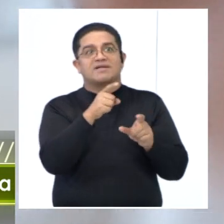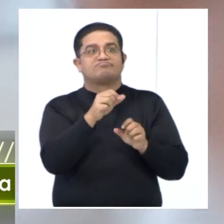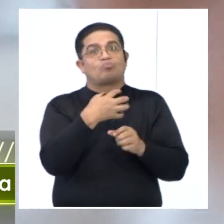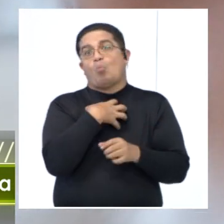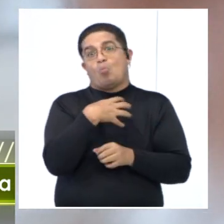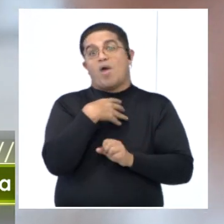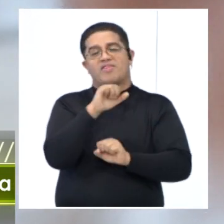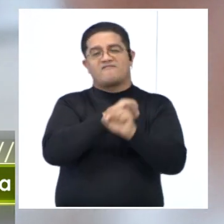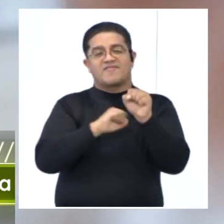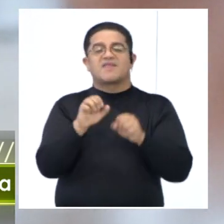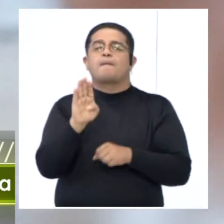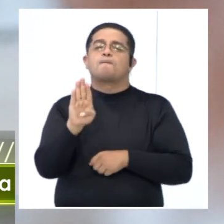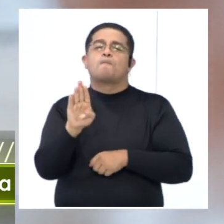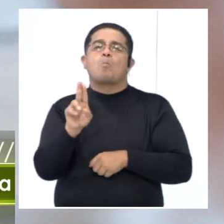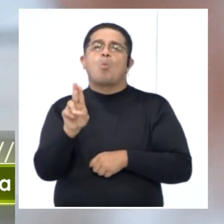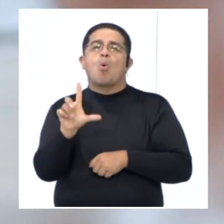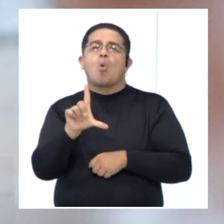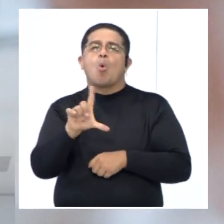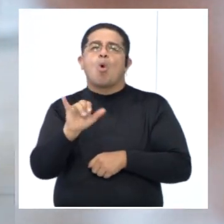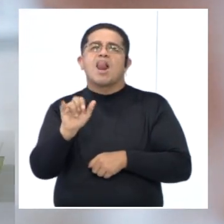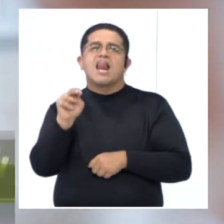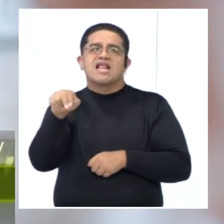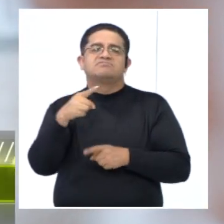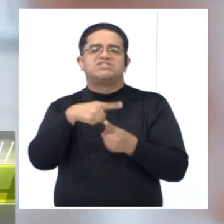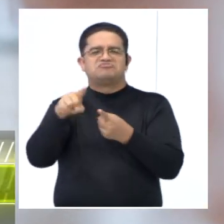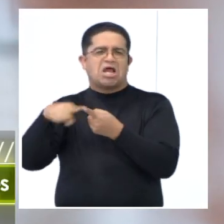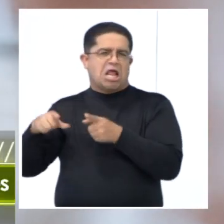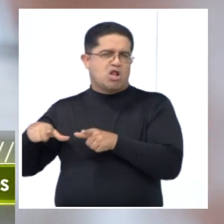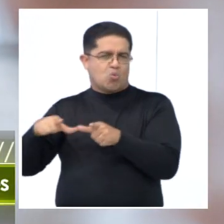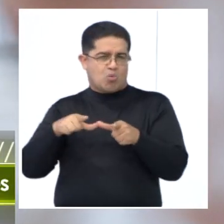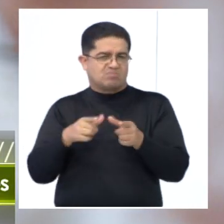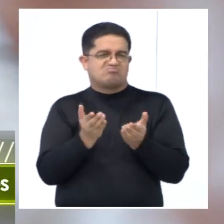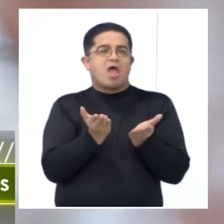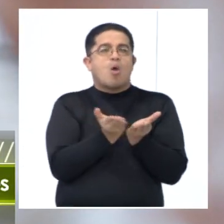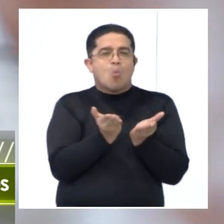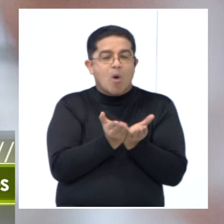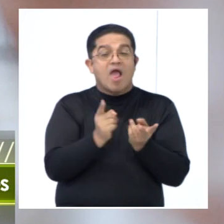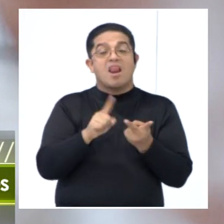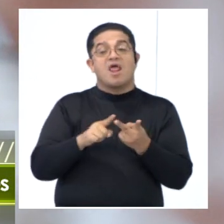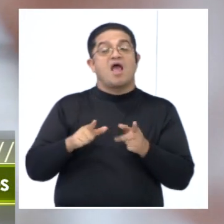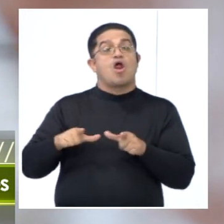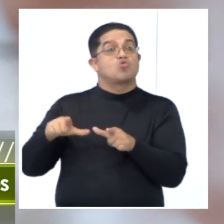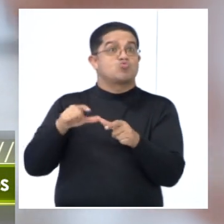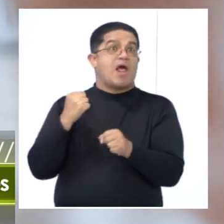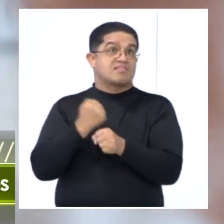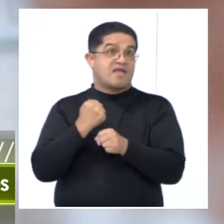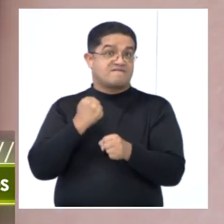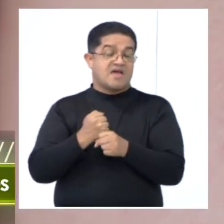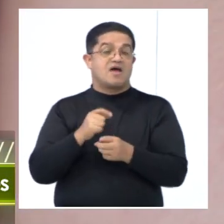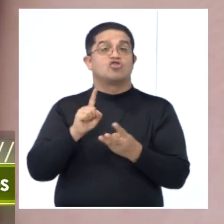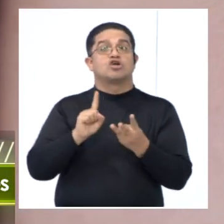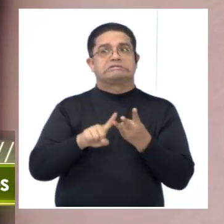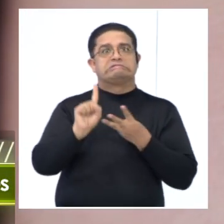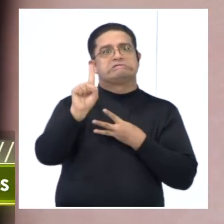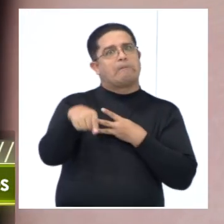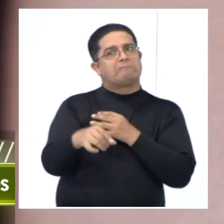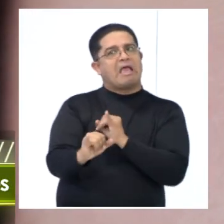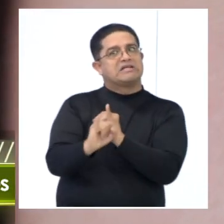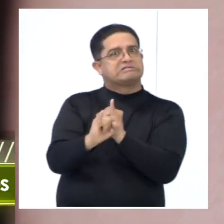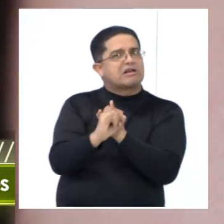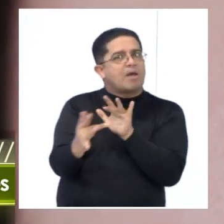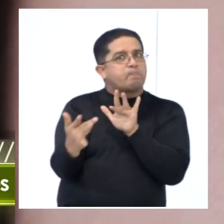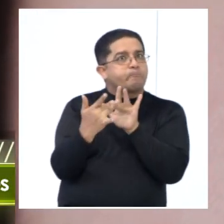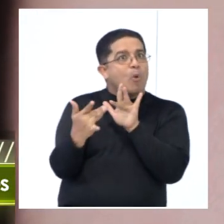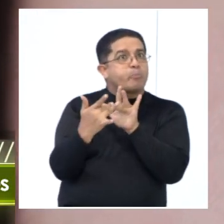el bullying ocurre en diferentes entornos, como la escuela, el lugar de trabajo e incluso en línea a través de las redes sociales.